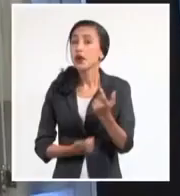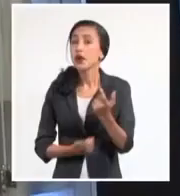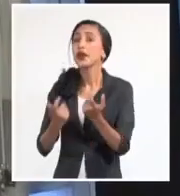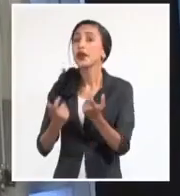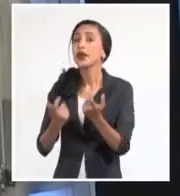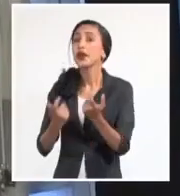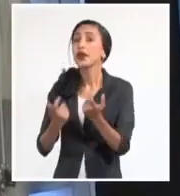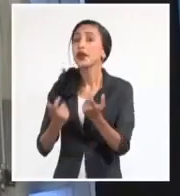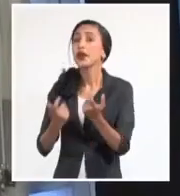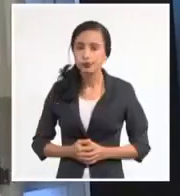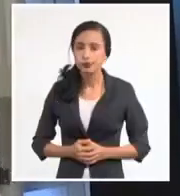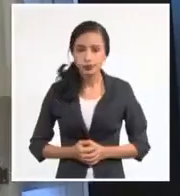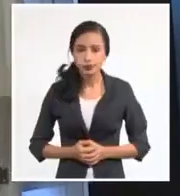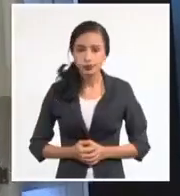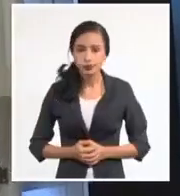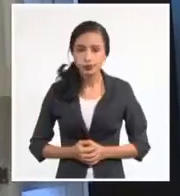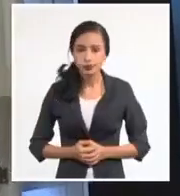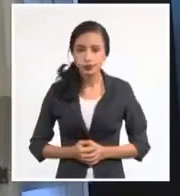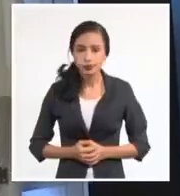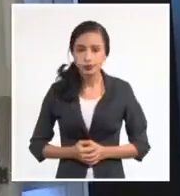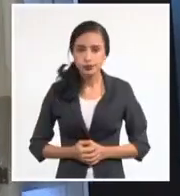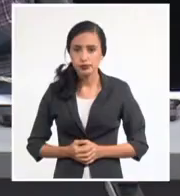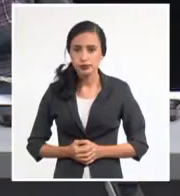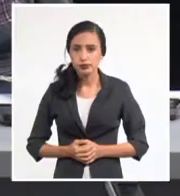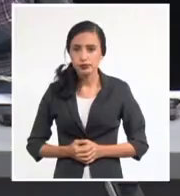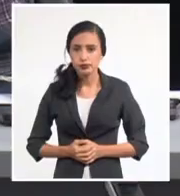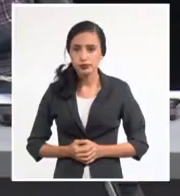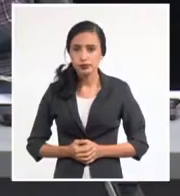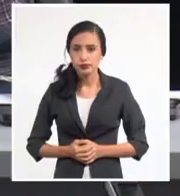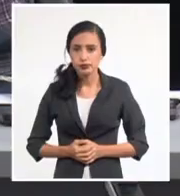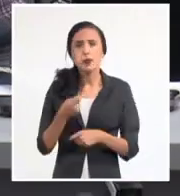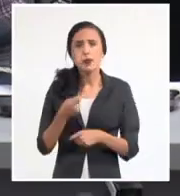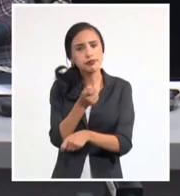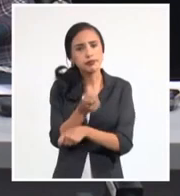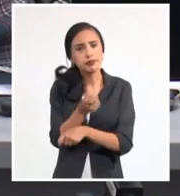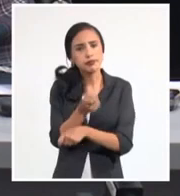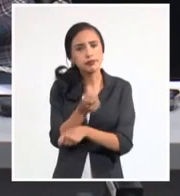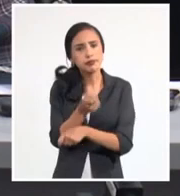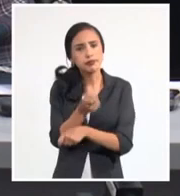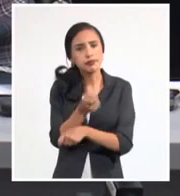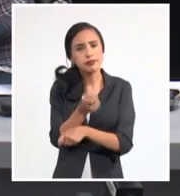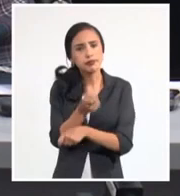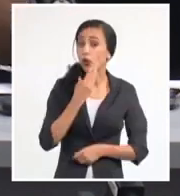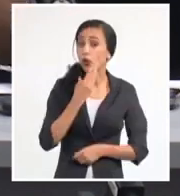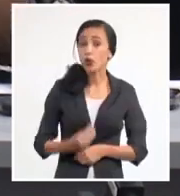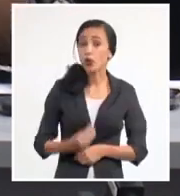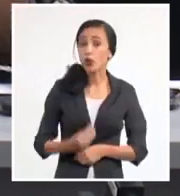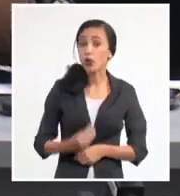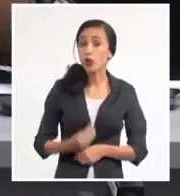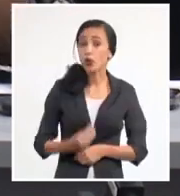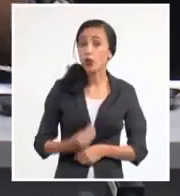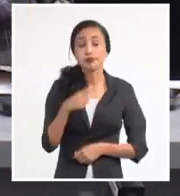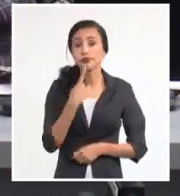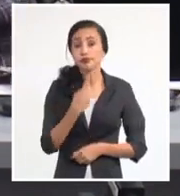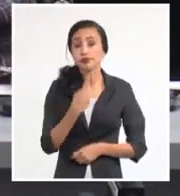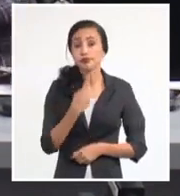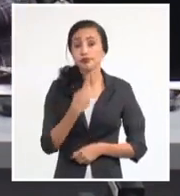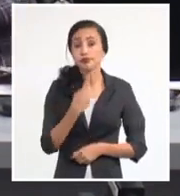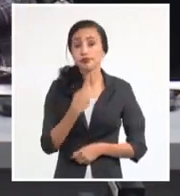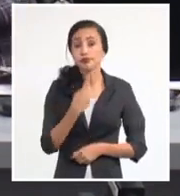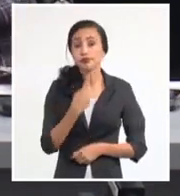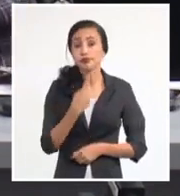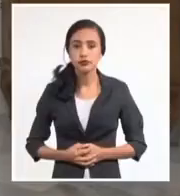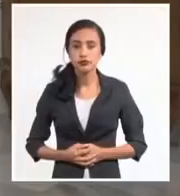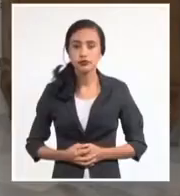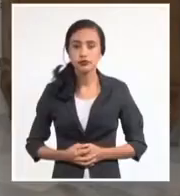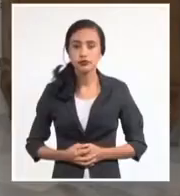estadista. Privilegia esencialmente a los niños, a los adolescentes, a los jóvenes y por extensión a la población